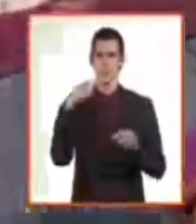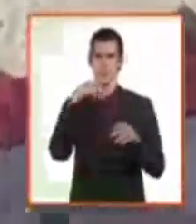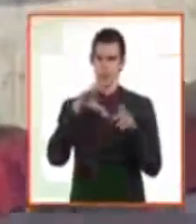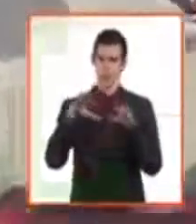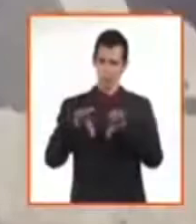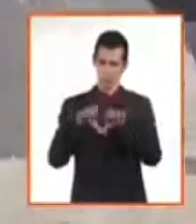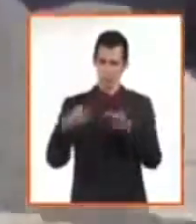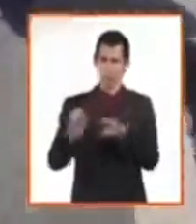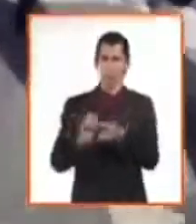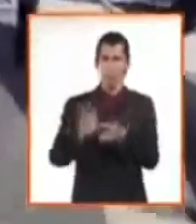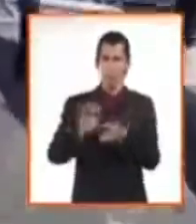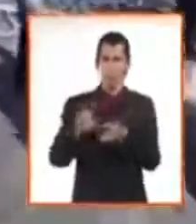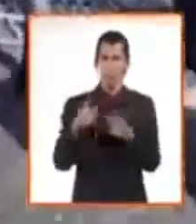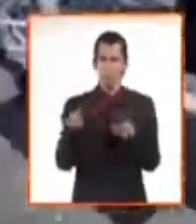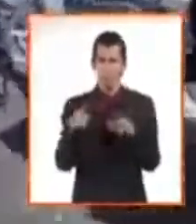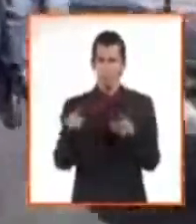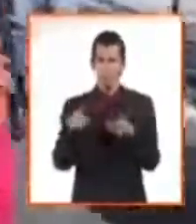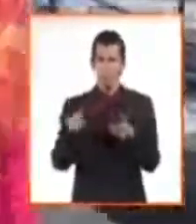e